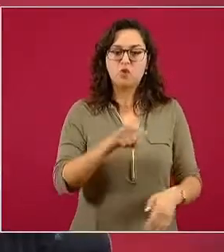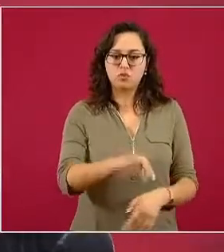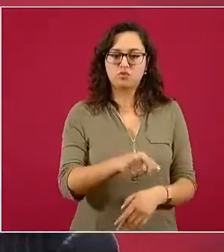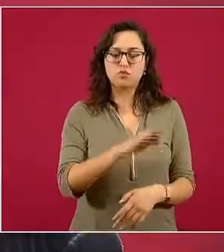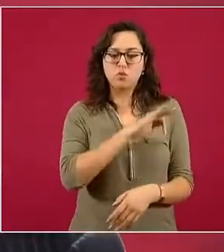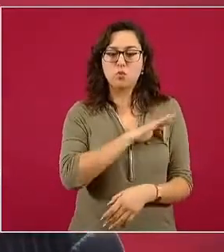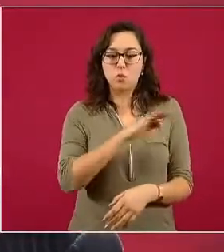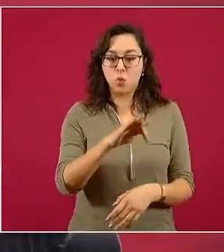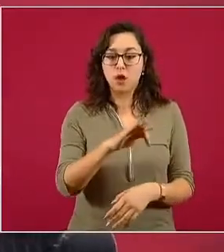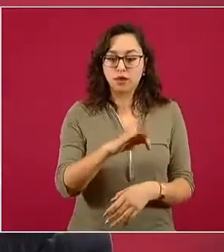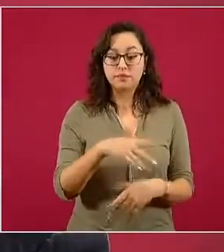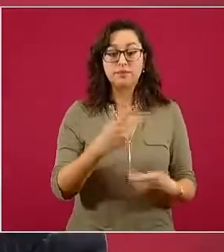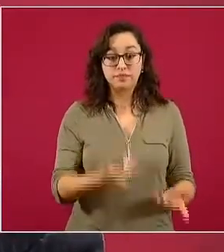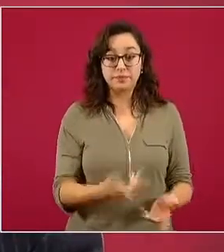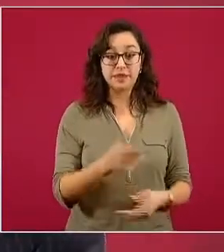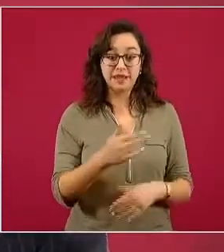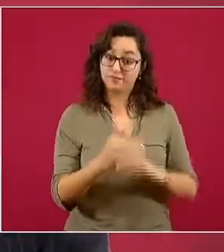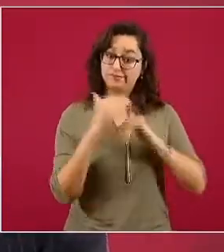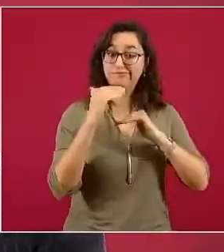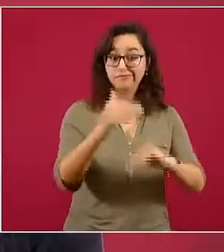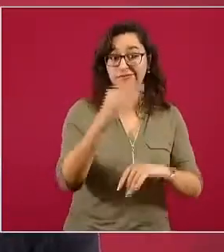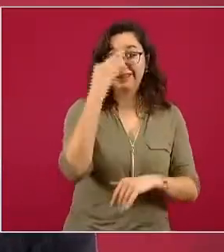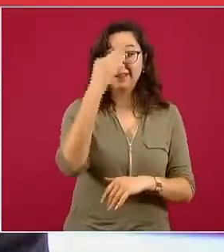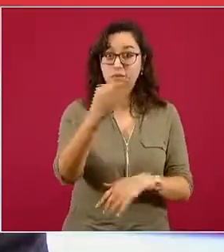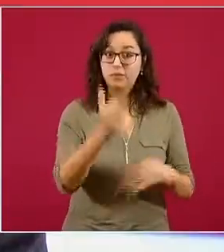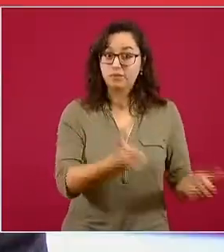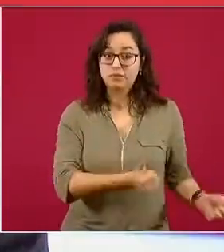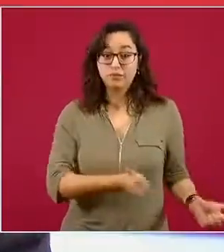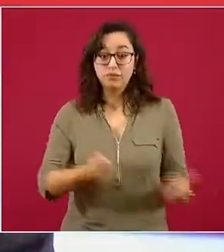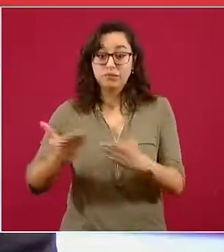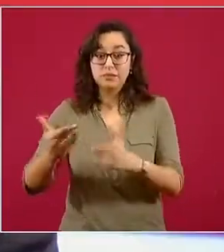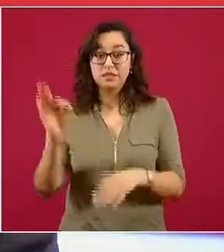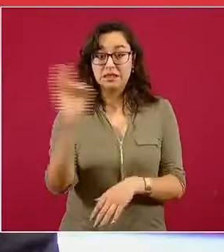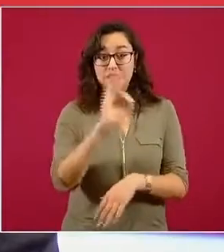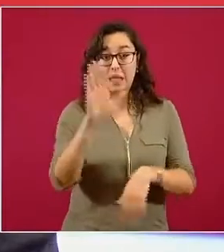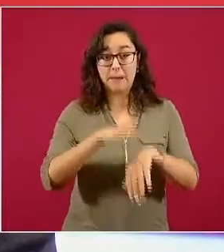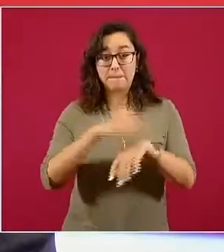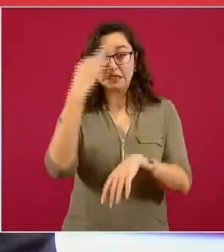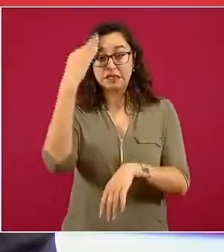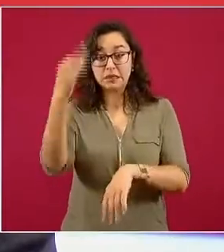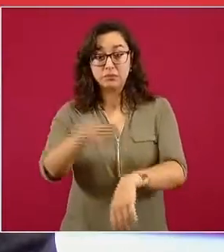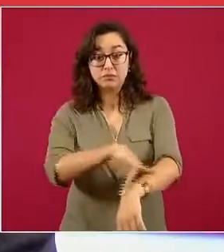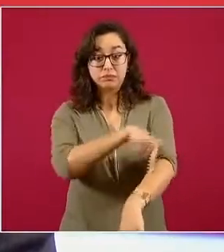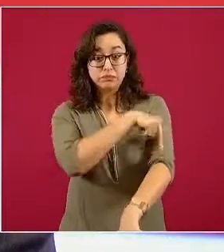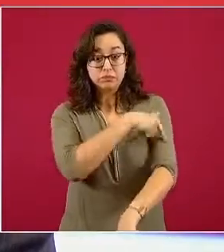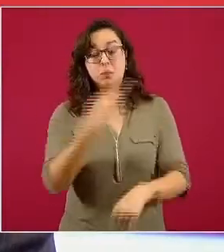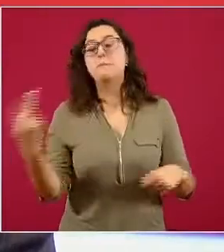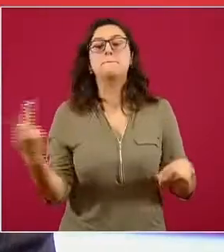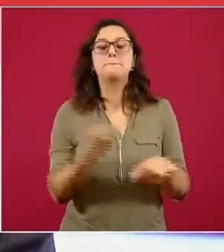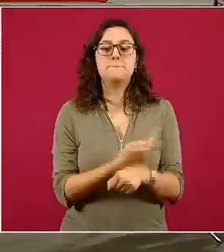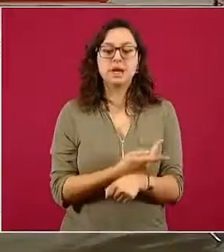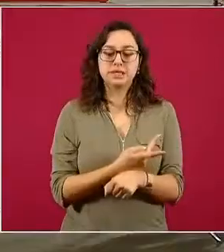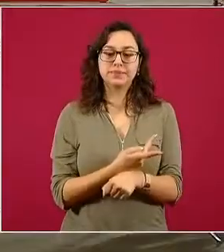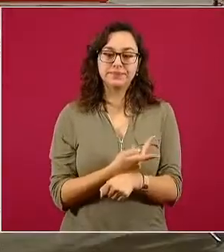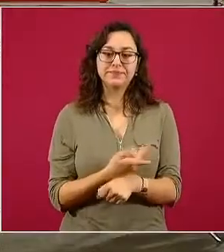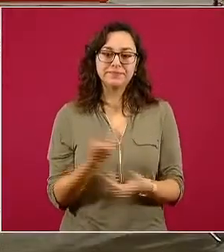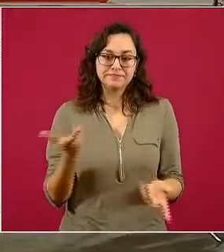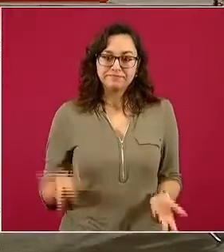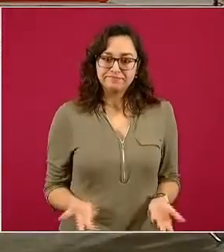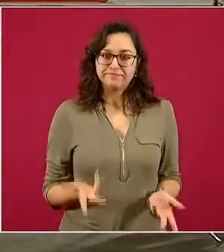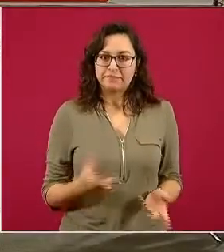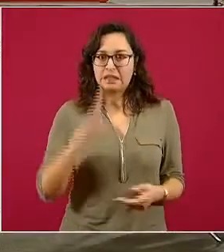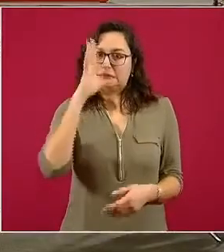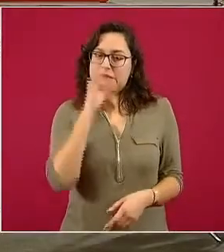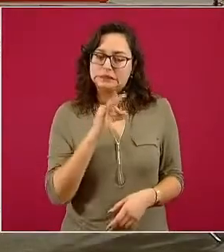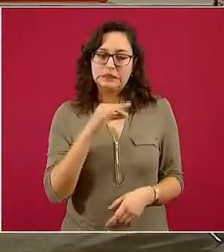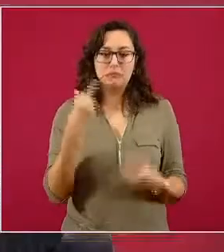necesita desplazar antes de que el producto pudiera estar en riesgo. Como no vamos a someter a riesgo a nada del producto,